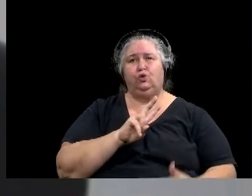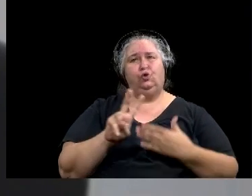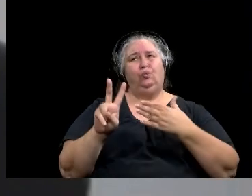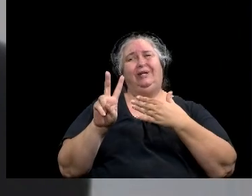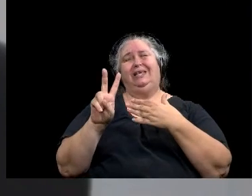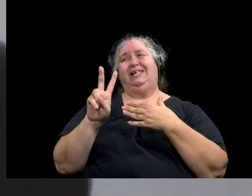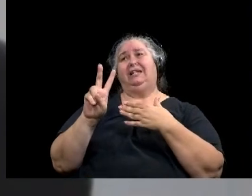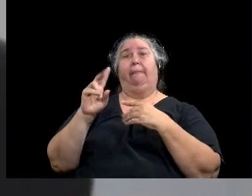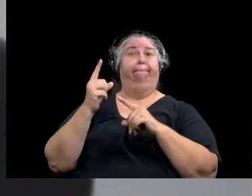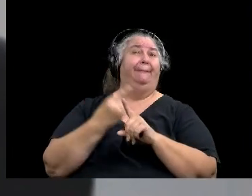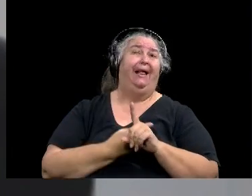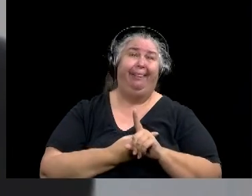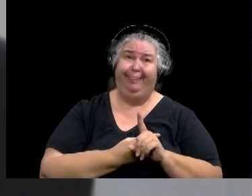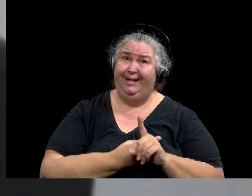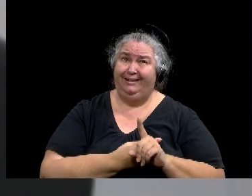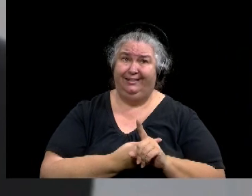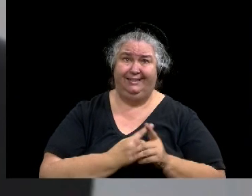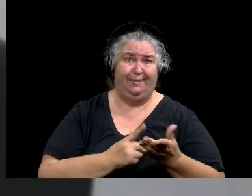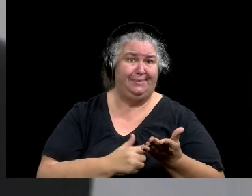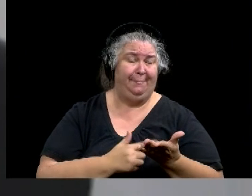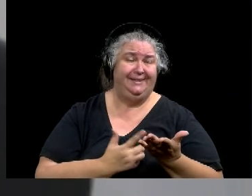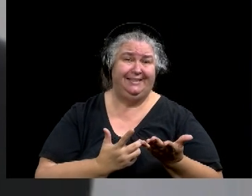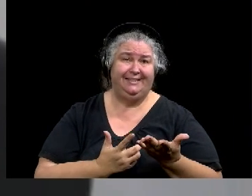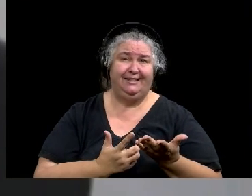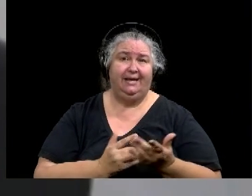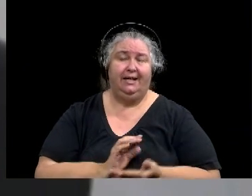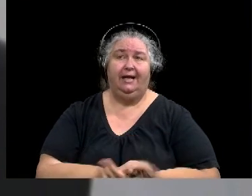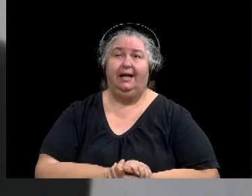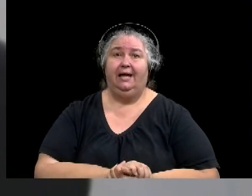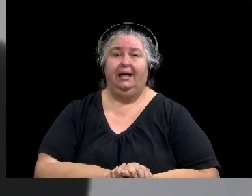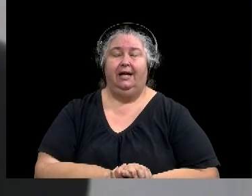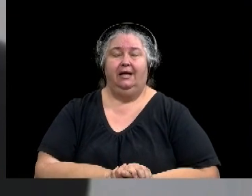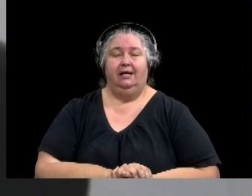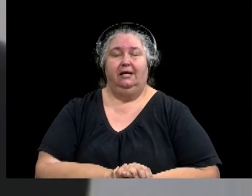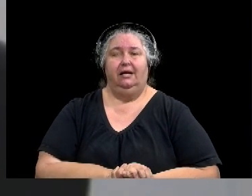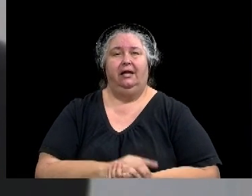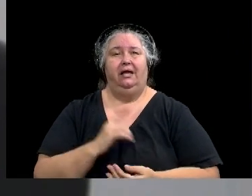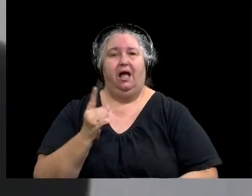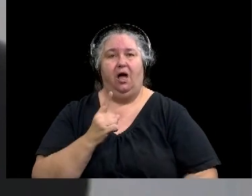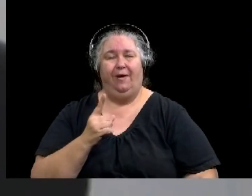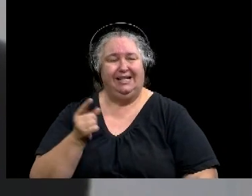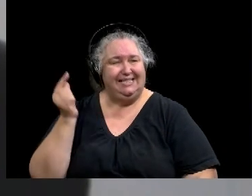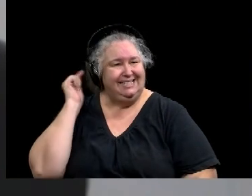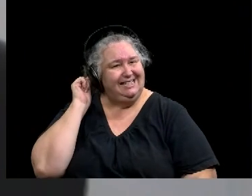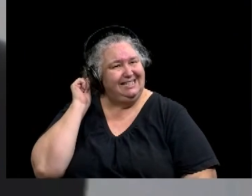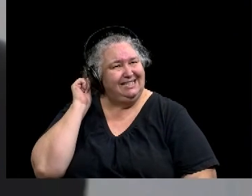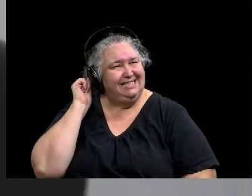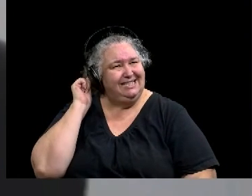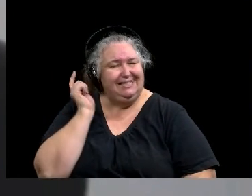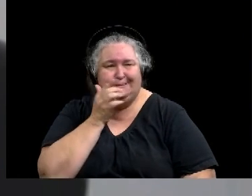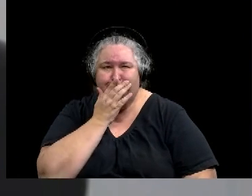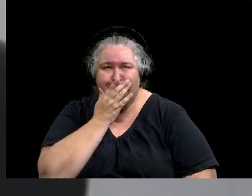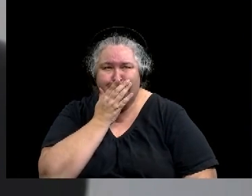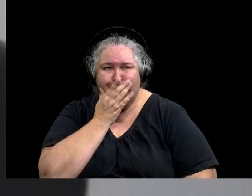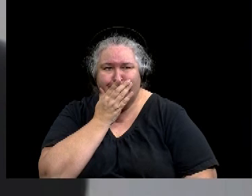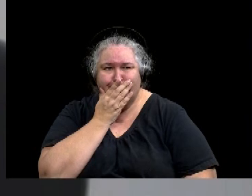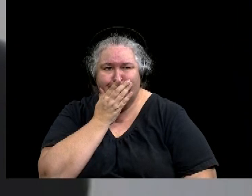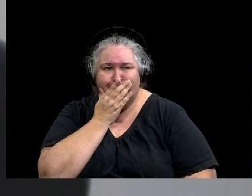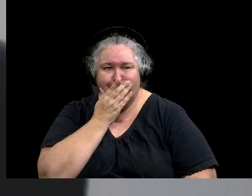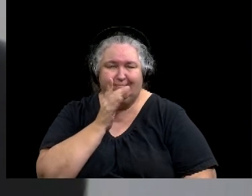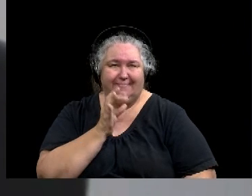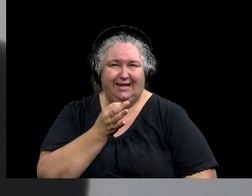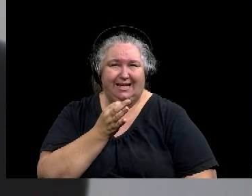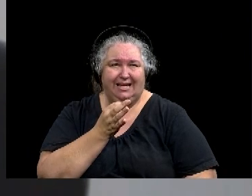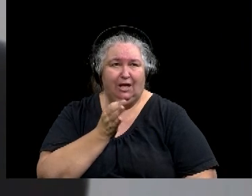dos semanas diez días quince días a veces un mes y ya está ese cuestionario en su